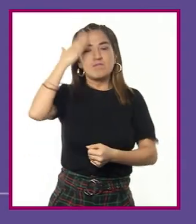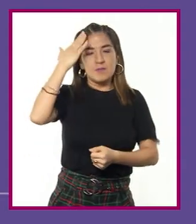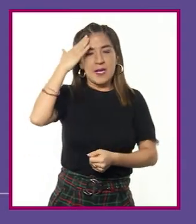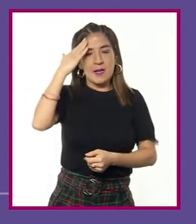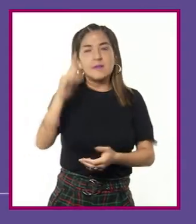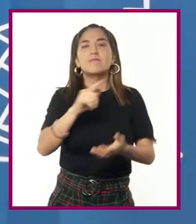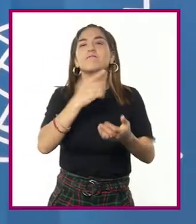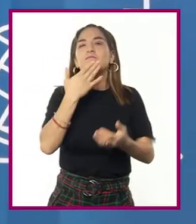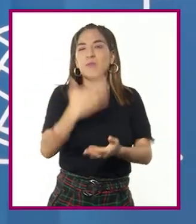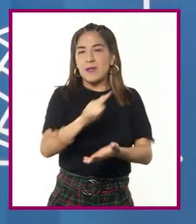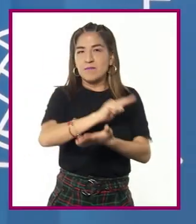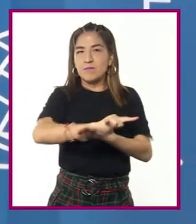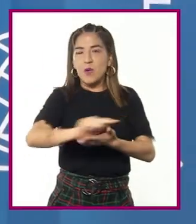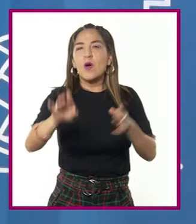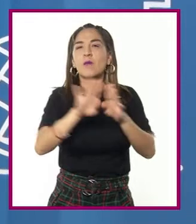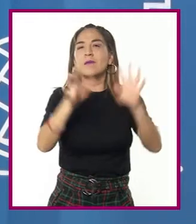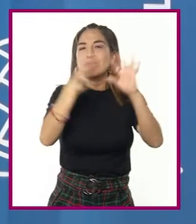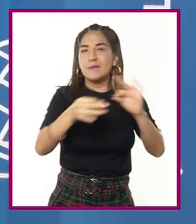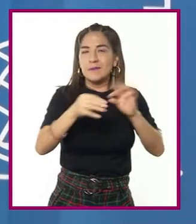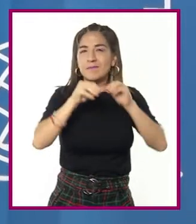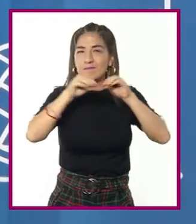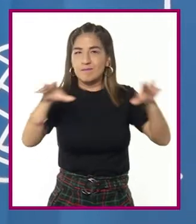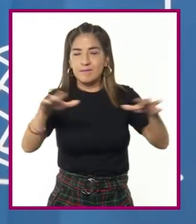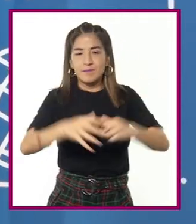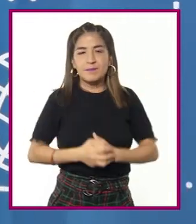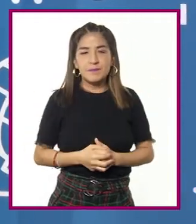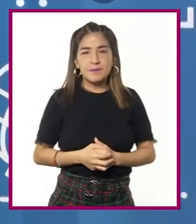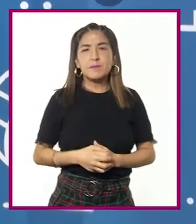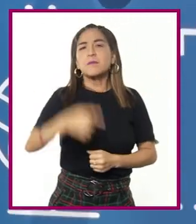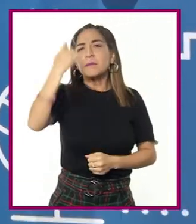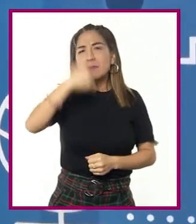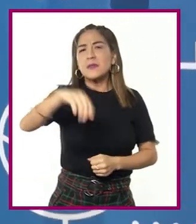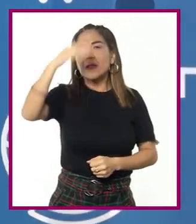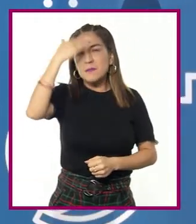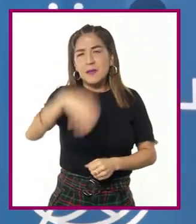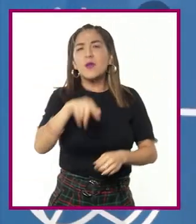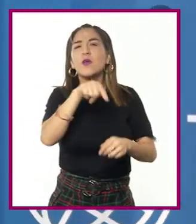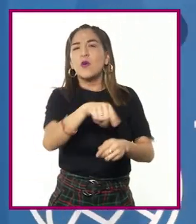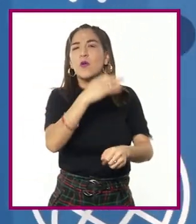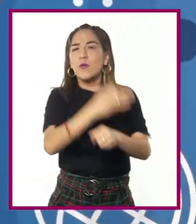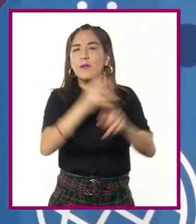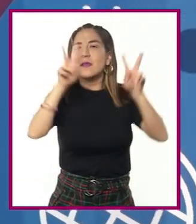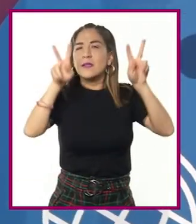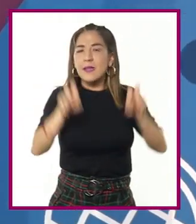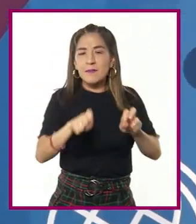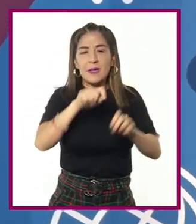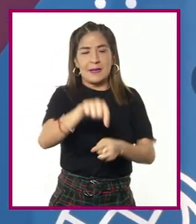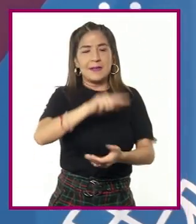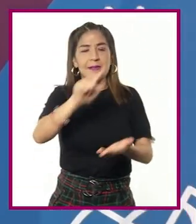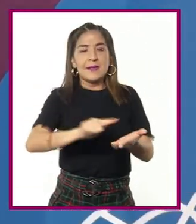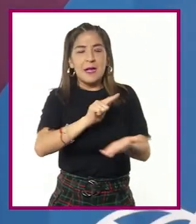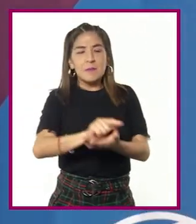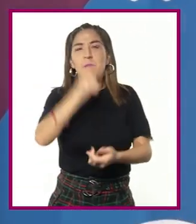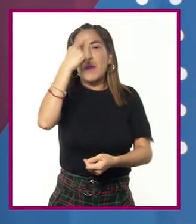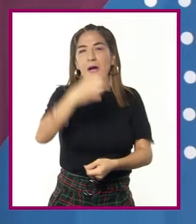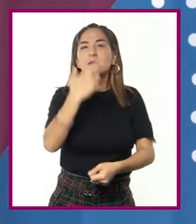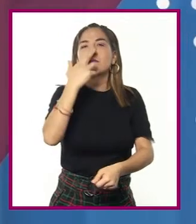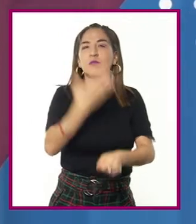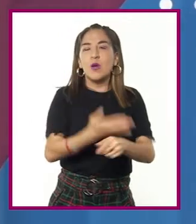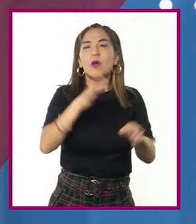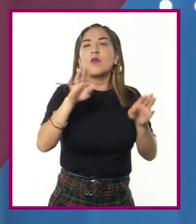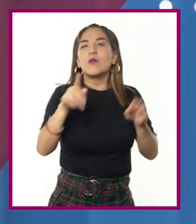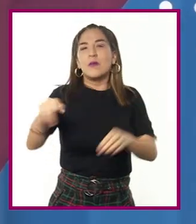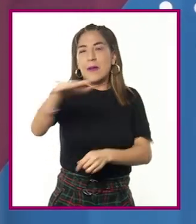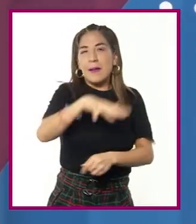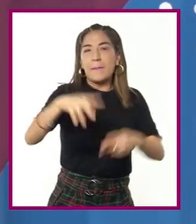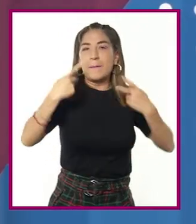de cuentas. Ahora bien, para saber más sobre este tema y las leyes que regulan las responsabilidades de las y